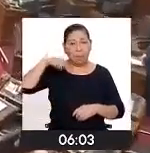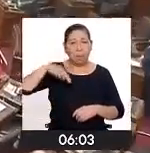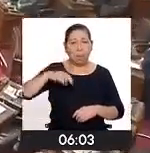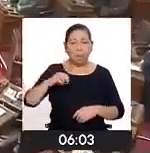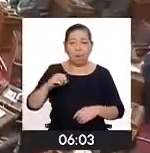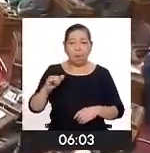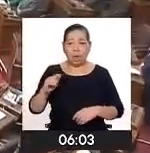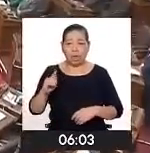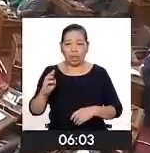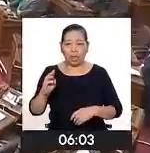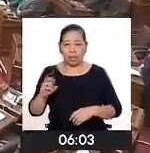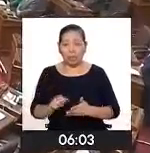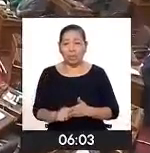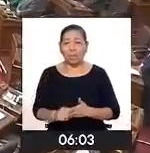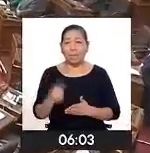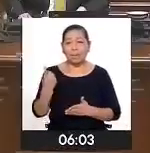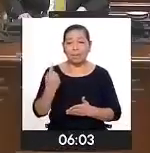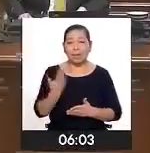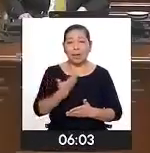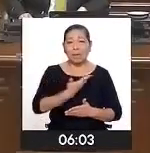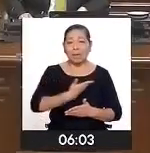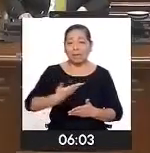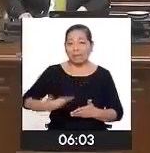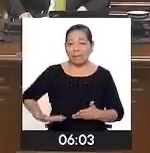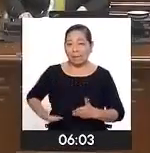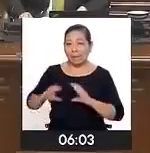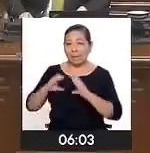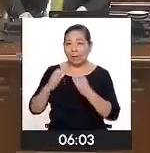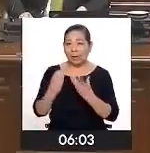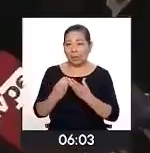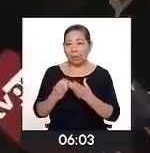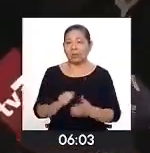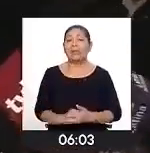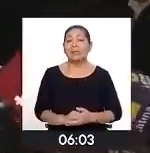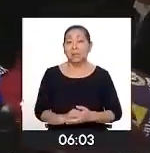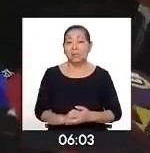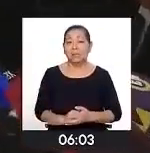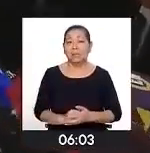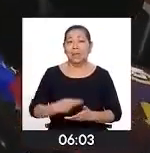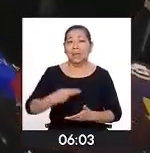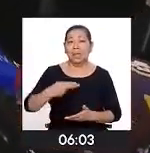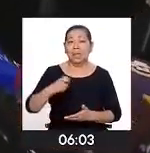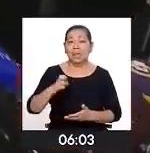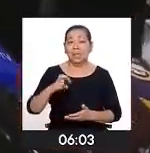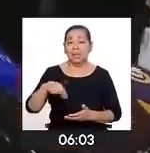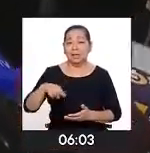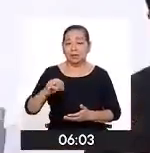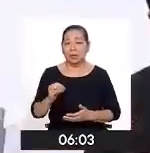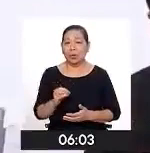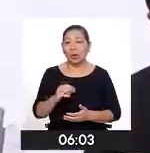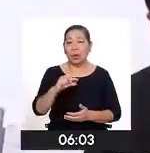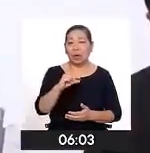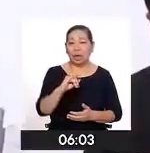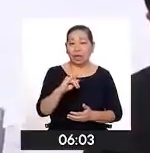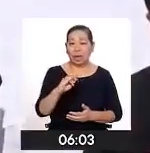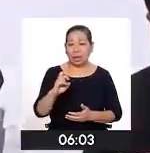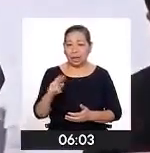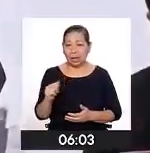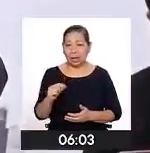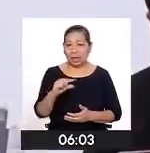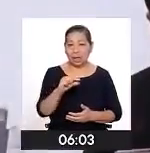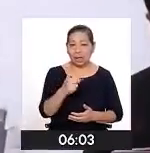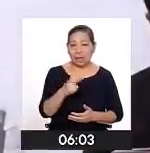política él cambió de giro en algún momento determinado, pero nadie lo acusó de